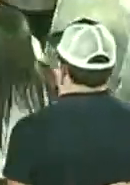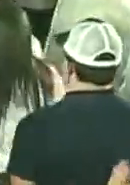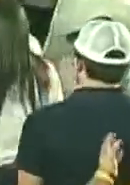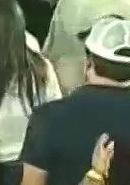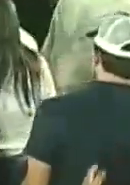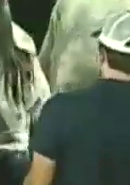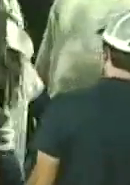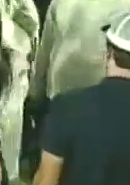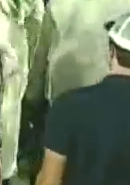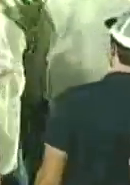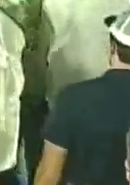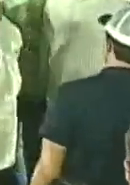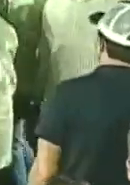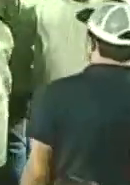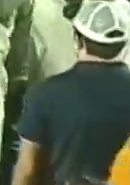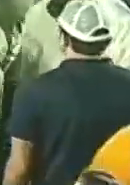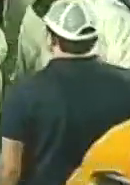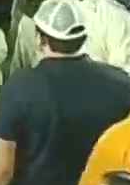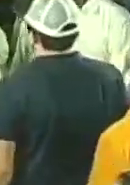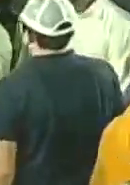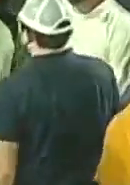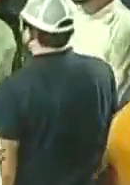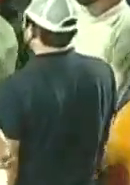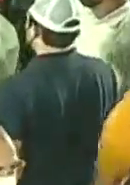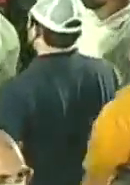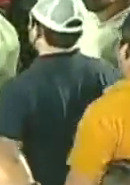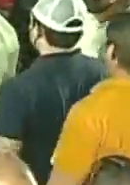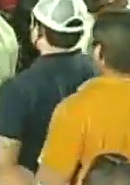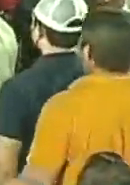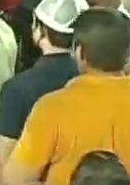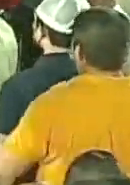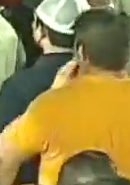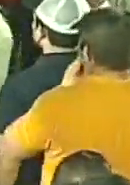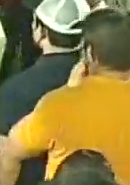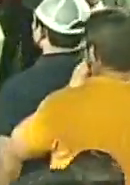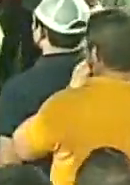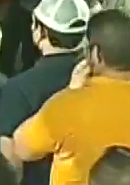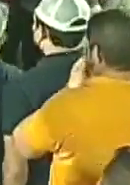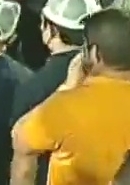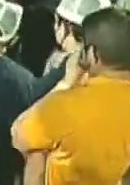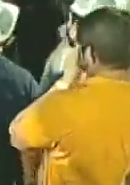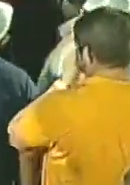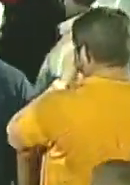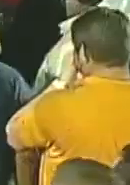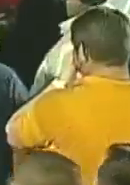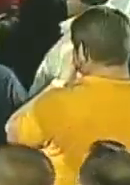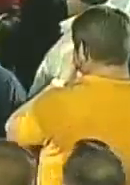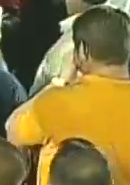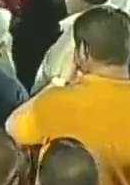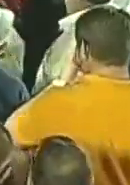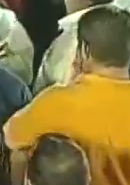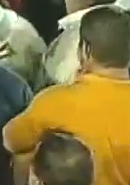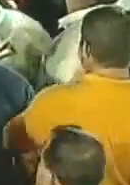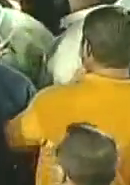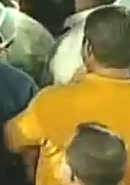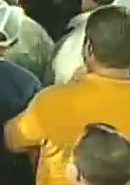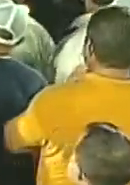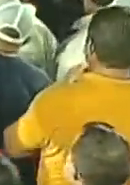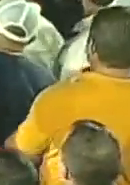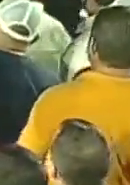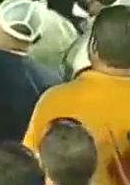recha y más lloro, abracé el sol de Caicara. Pero el mayor de tus premios son tus aplausos,